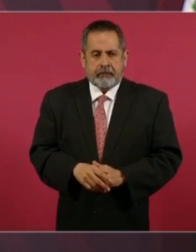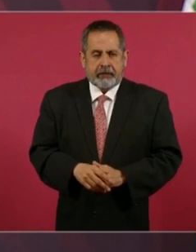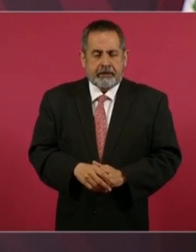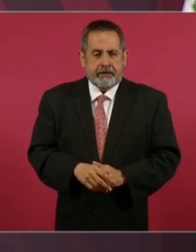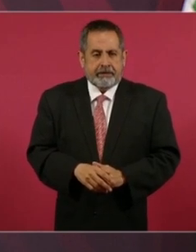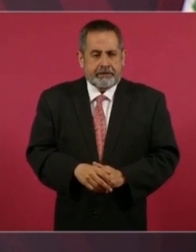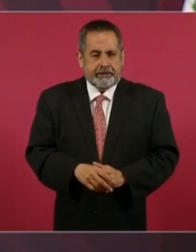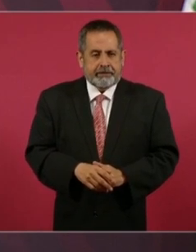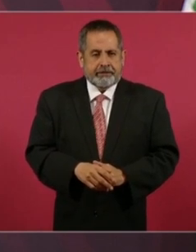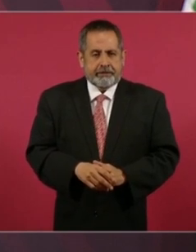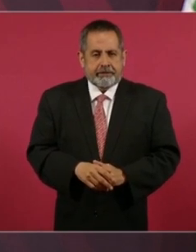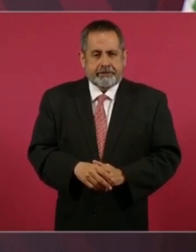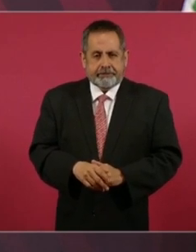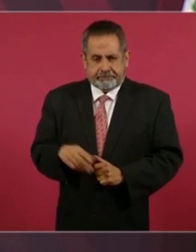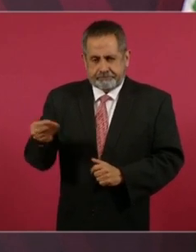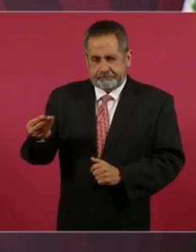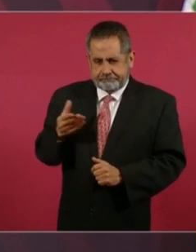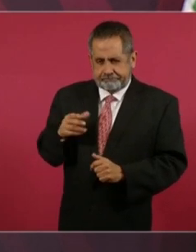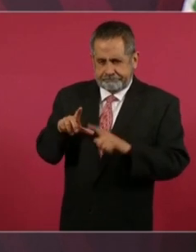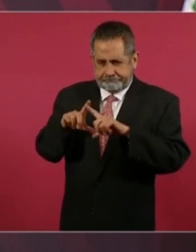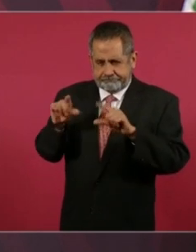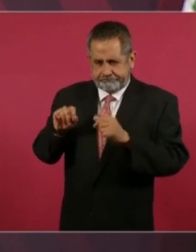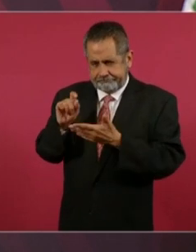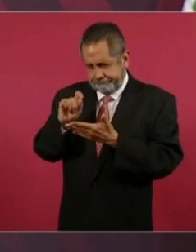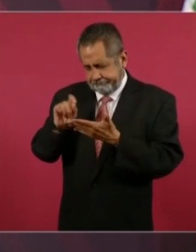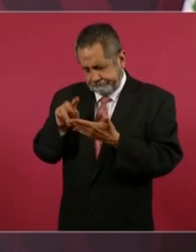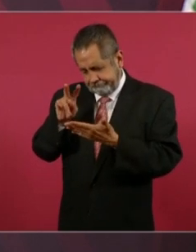estas notas